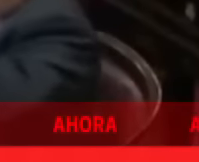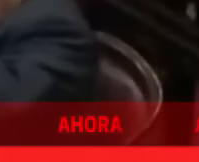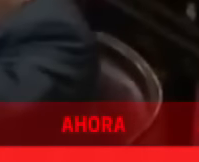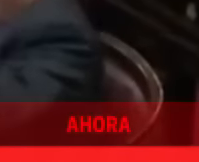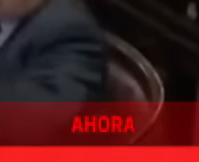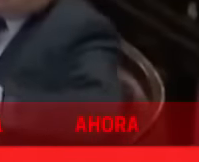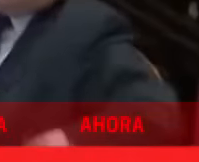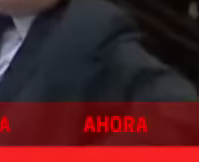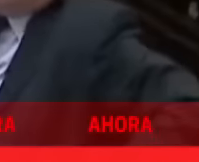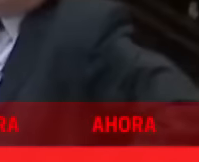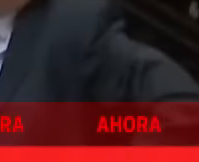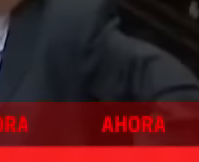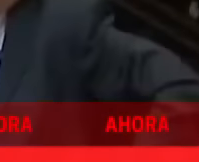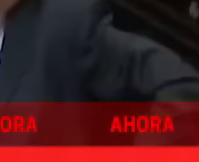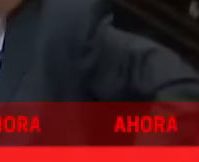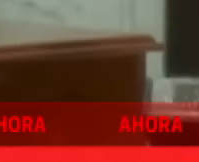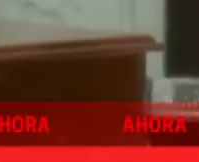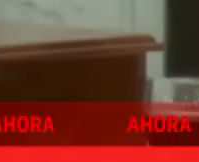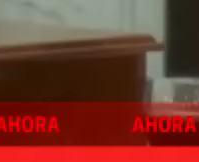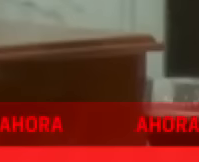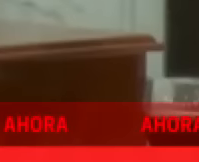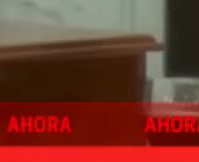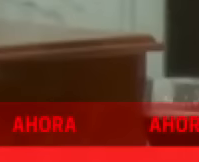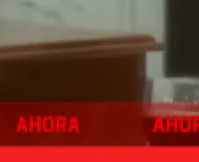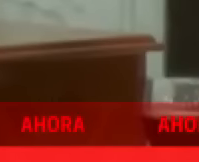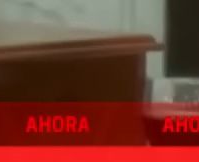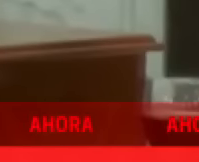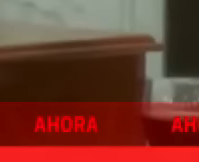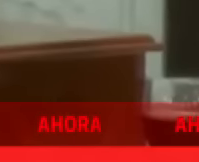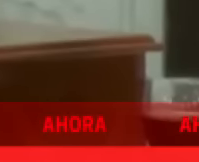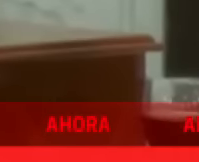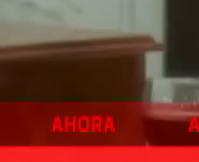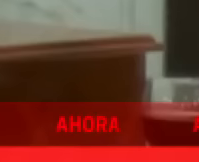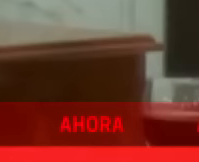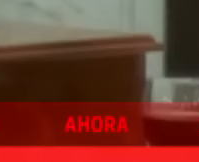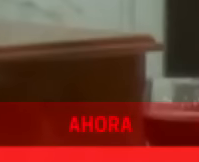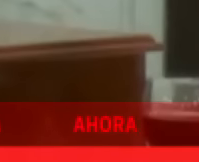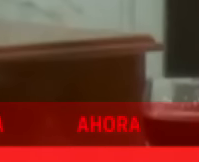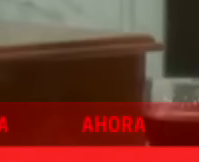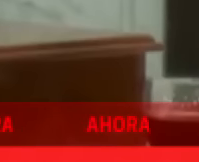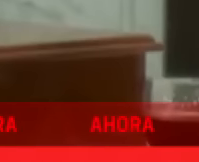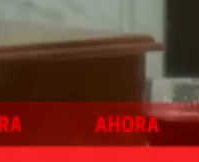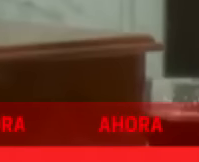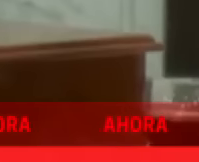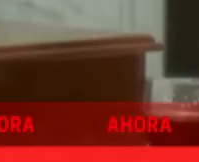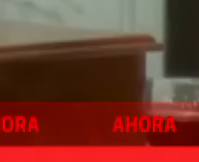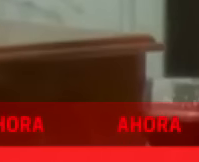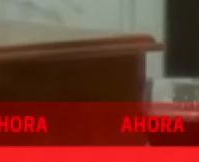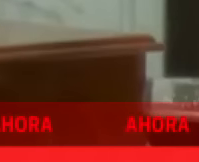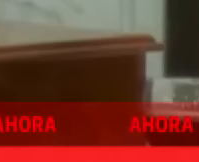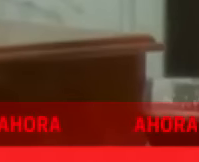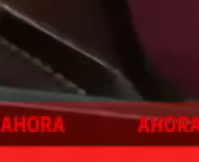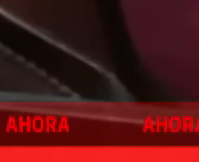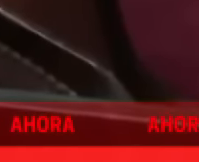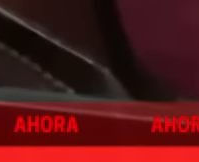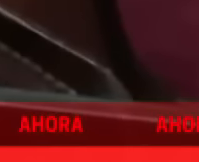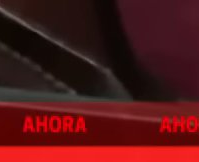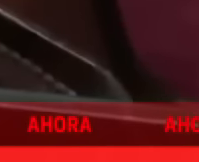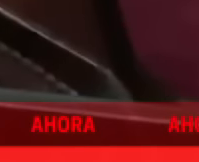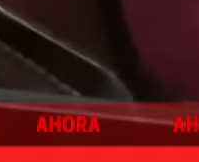¿Es afirmativo al dictamen de mayoría? ¿Es afirmativo al dictamen de mayoría o es por la negativa? Tiene que